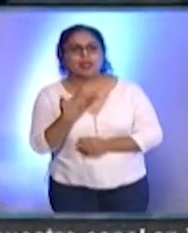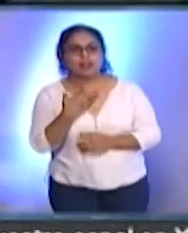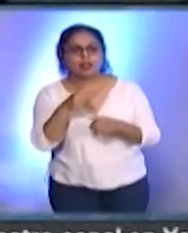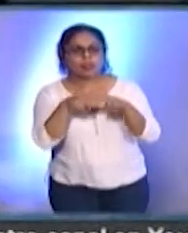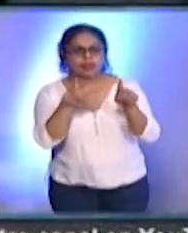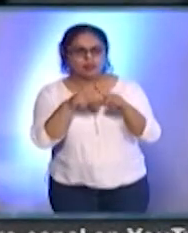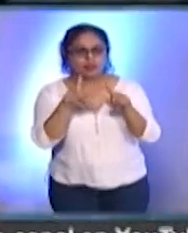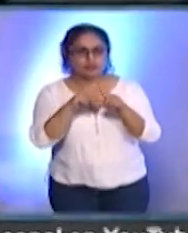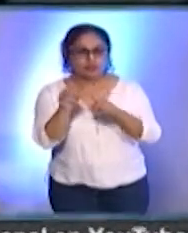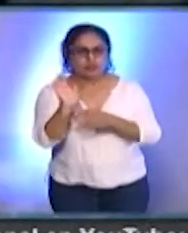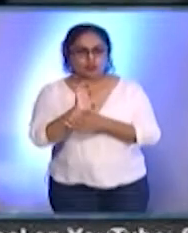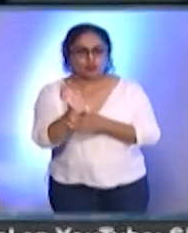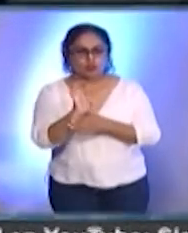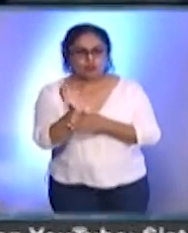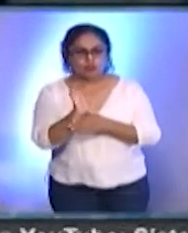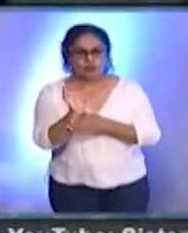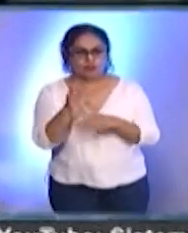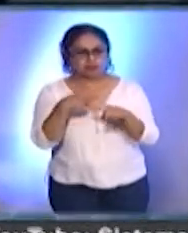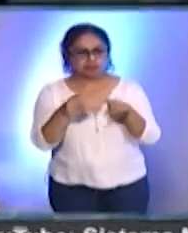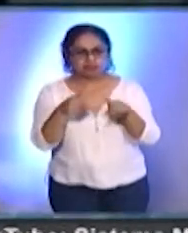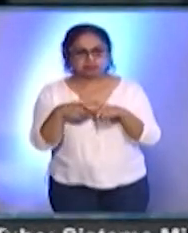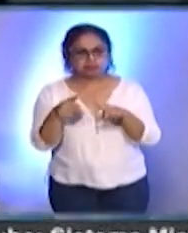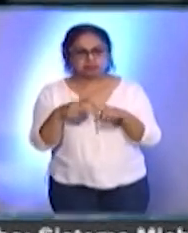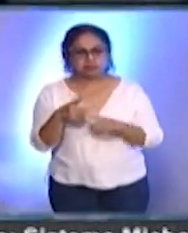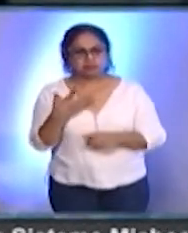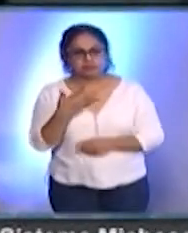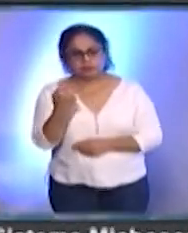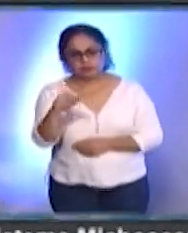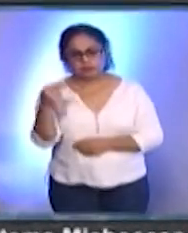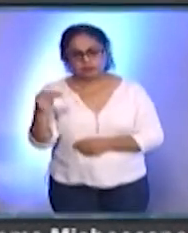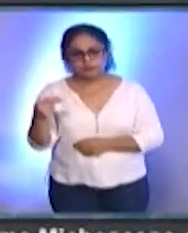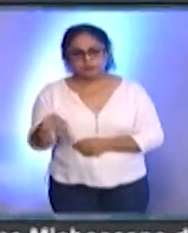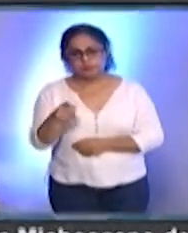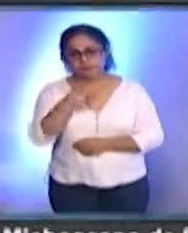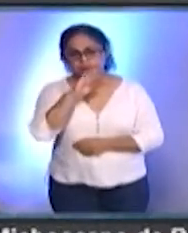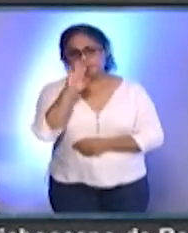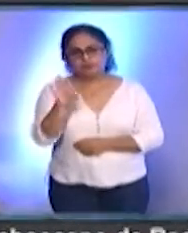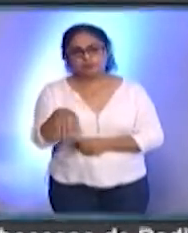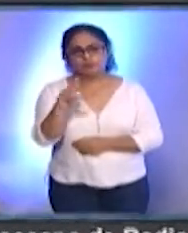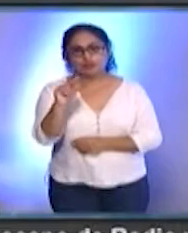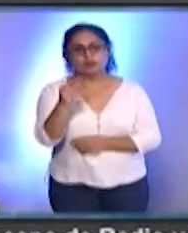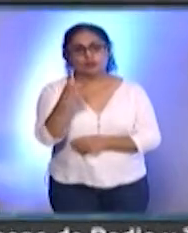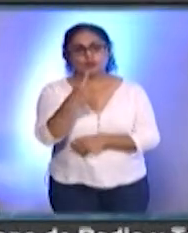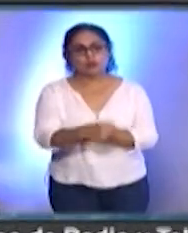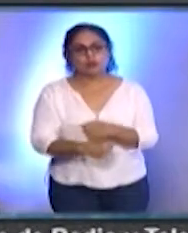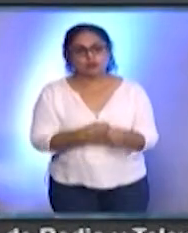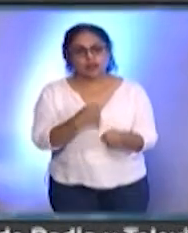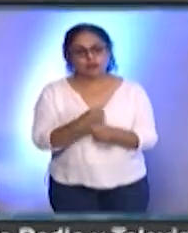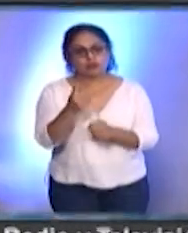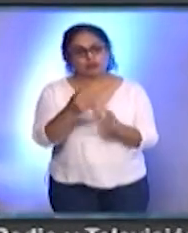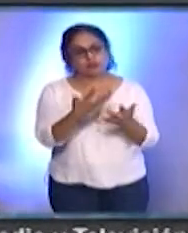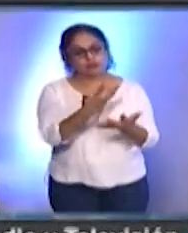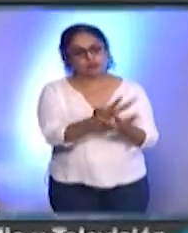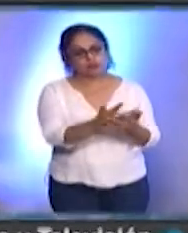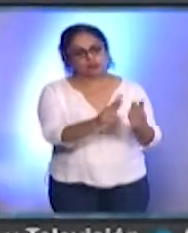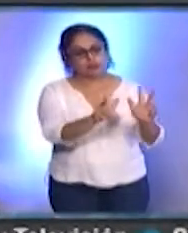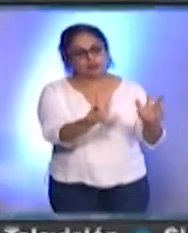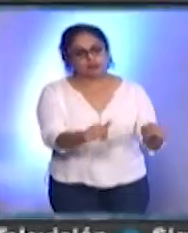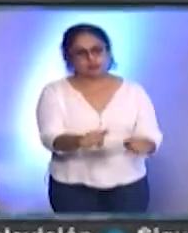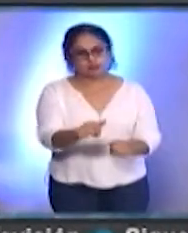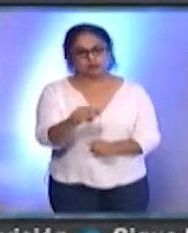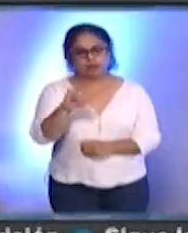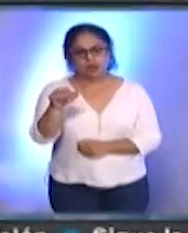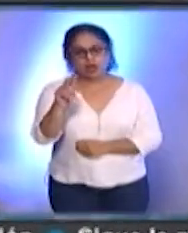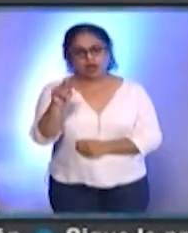amar, Corazón indomable y Simplemente María. Falleció a los 81 años de edad. Descansa en paz, Javier Ruán